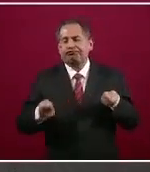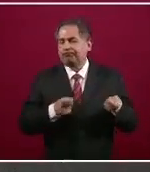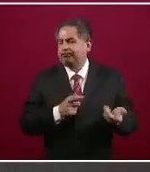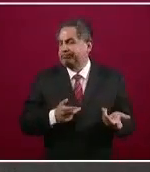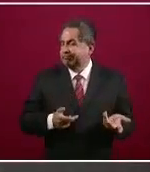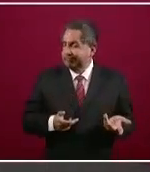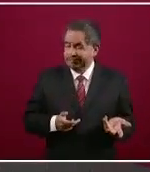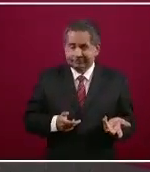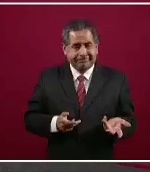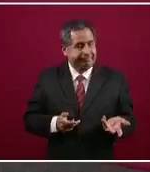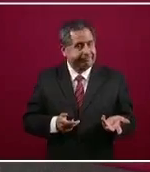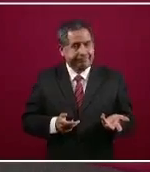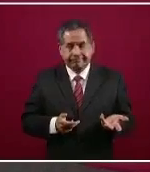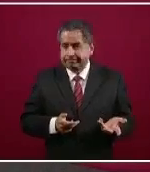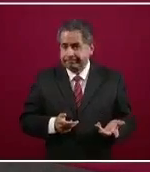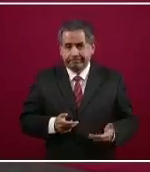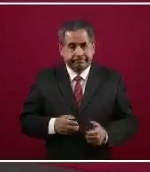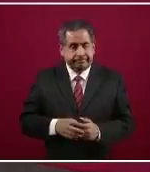Entonces,